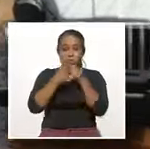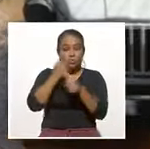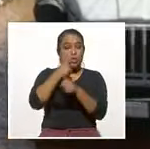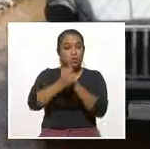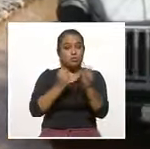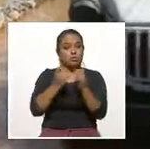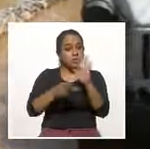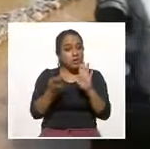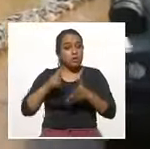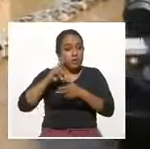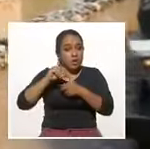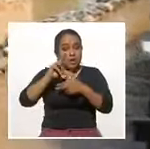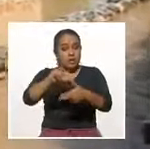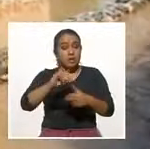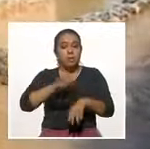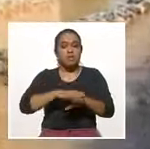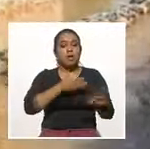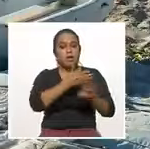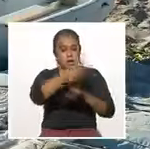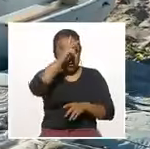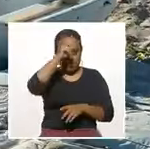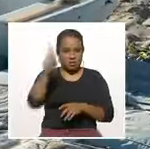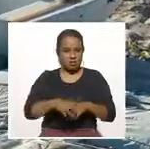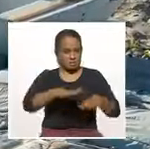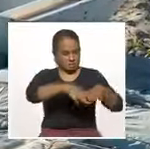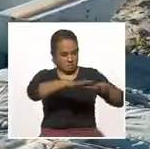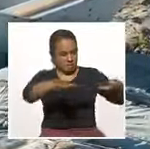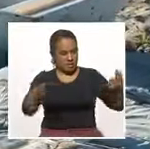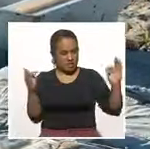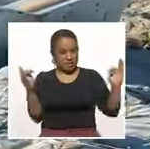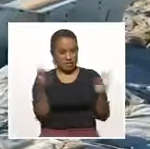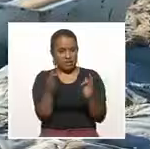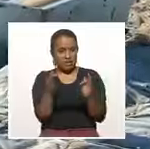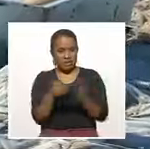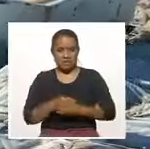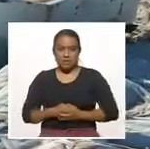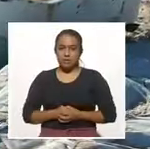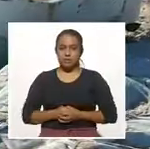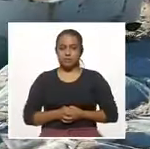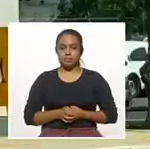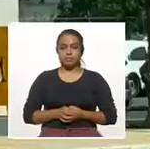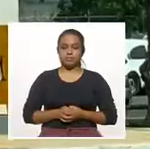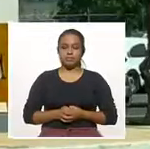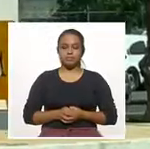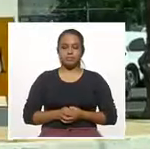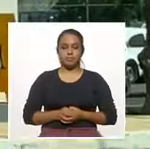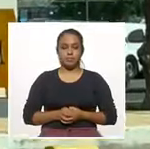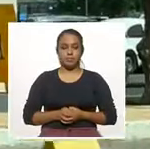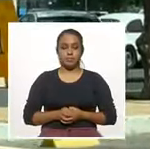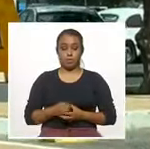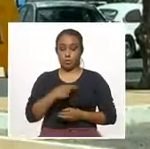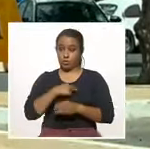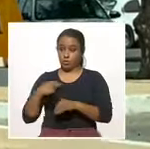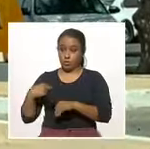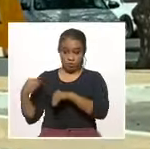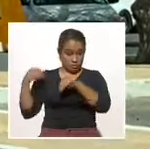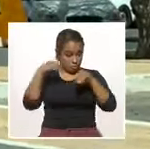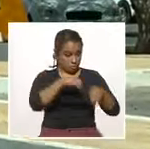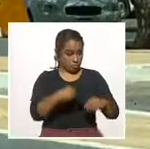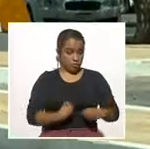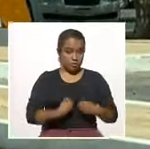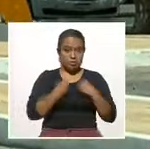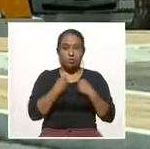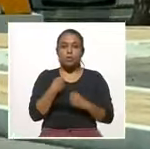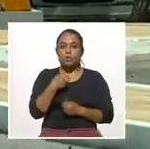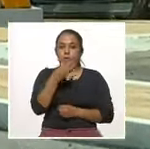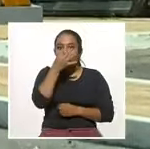anualmente, afectando principalmente a las zonas costeras en ambos litorales. Cuando llegamos a vivir aquí,